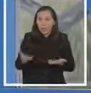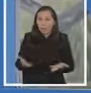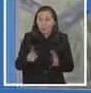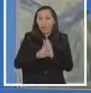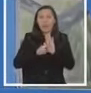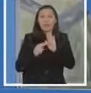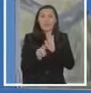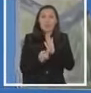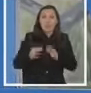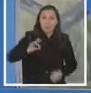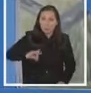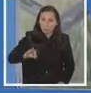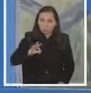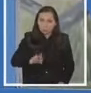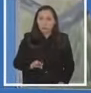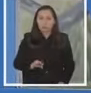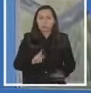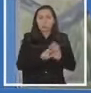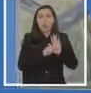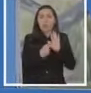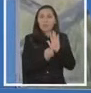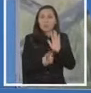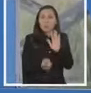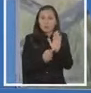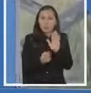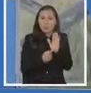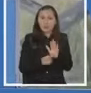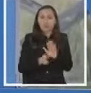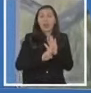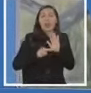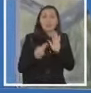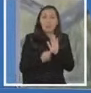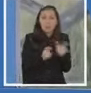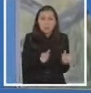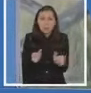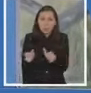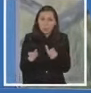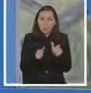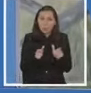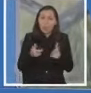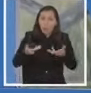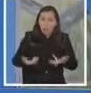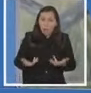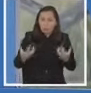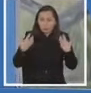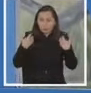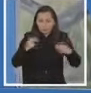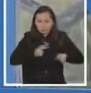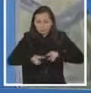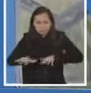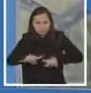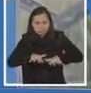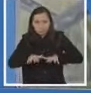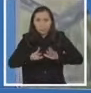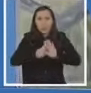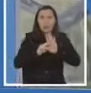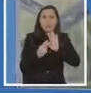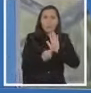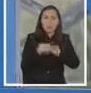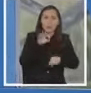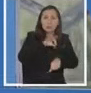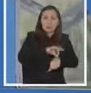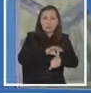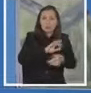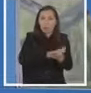la reforma de pensiones, con la reforma tributaria, con las reformas en seguridad que estamos llevando adelante, con la reforma a la